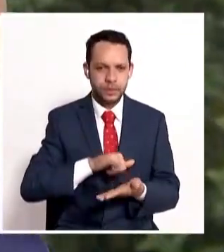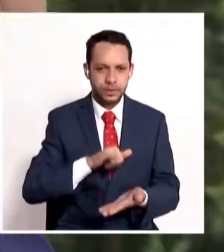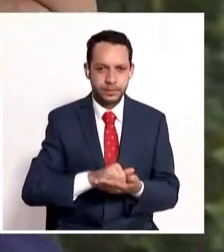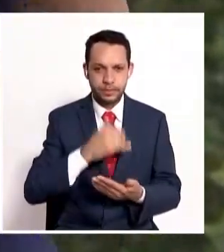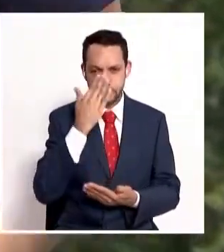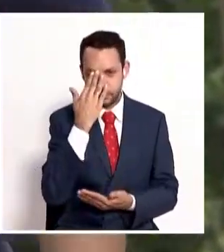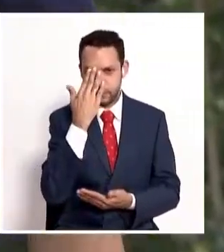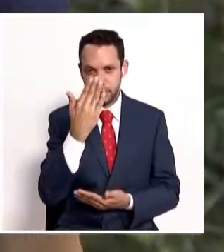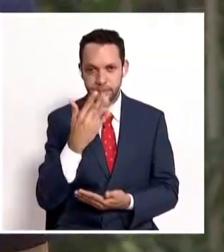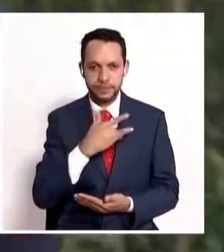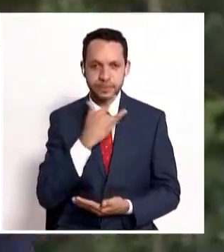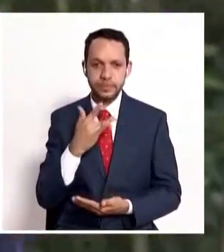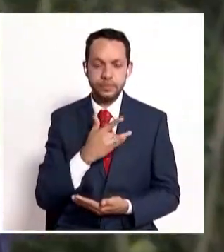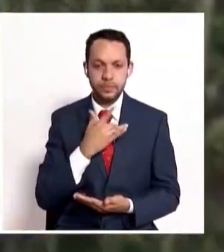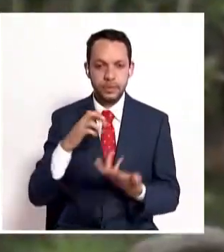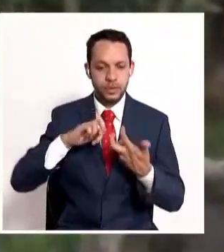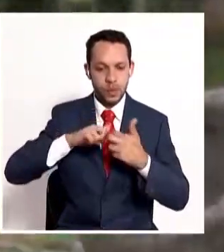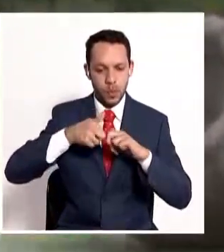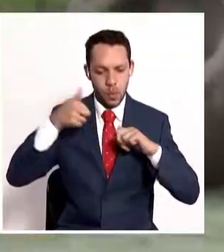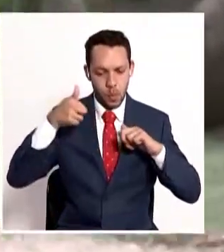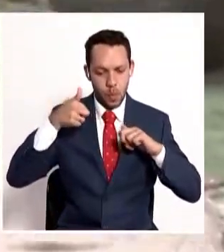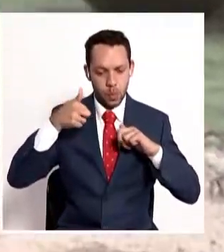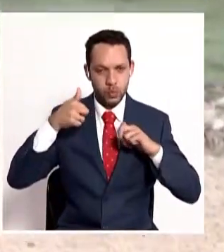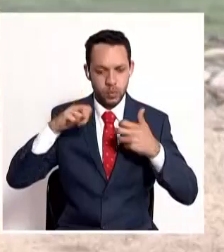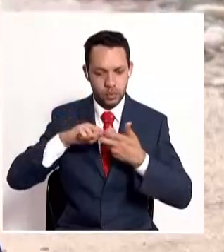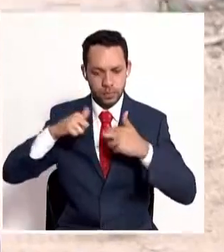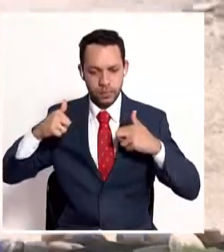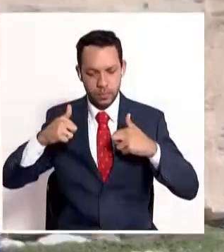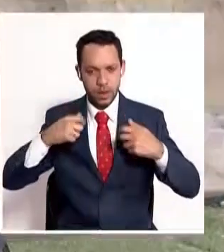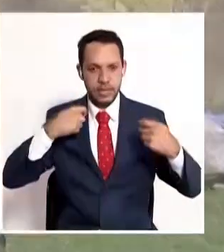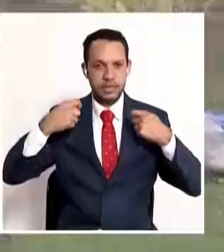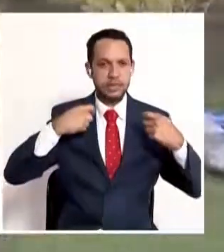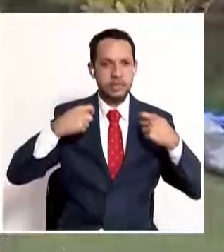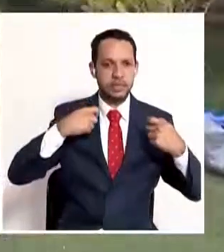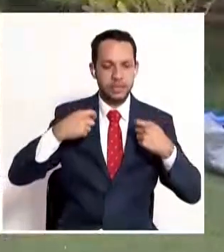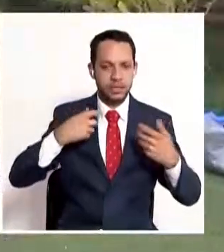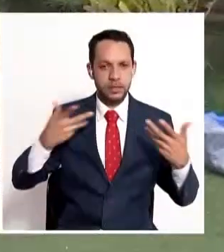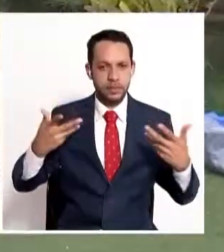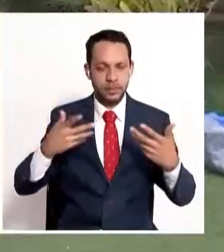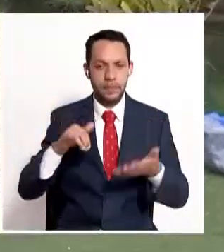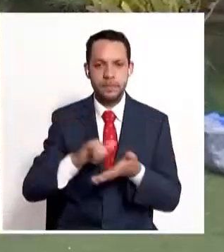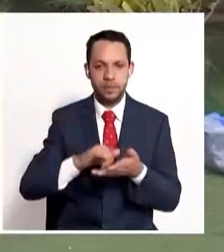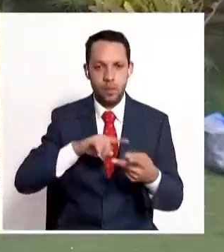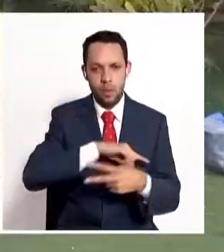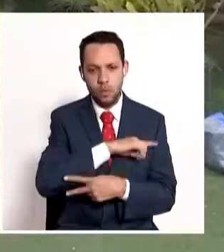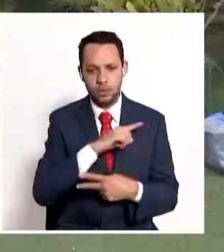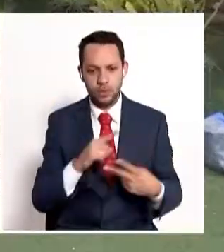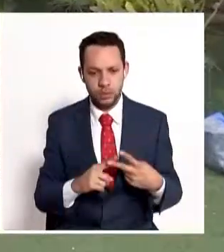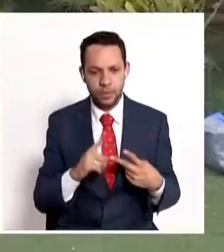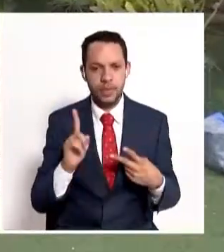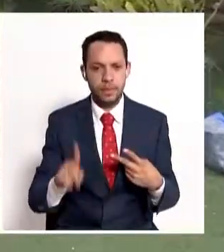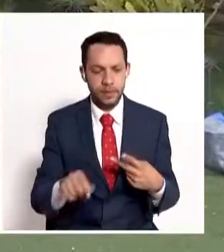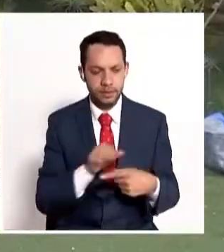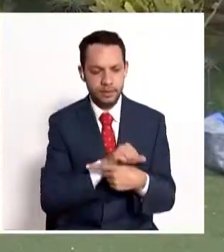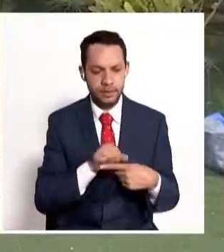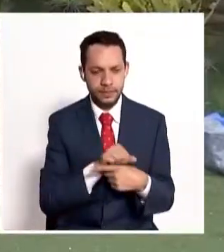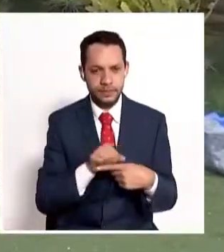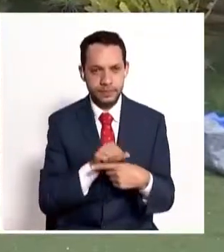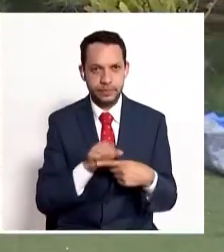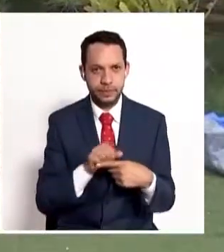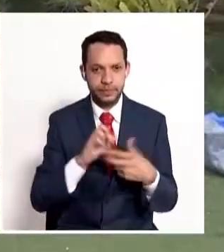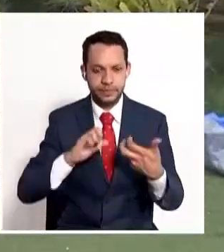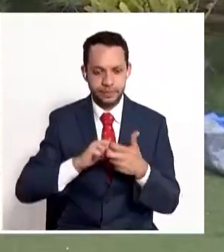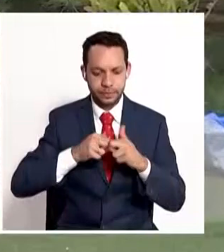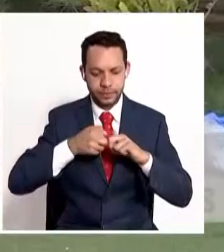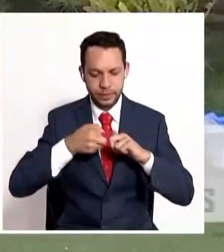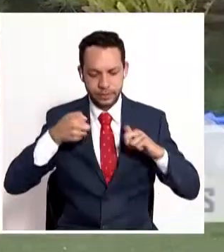eso debo sentir un estiramiento una tensión en esta zona la siguiente o el siguiente ejercicio es estirar esta